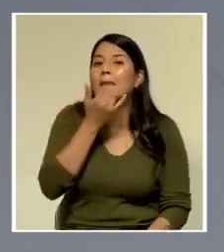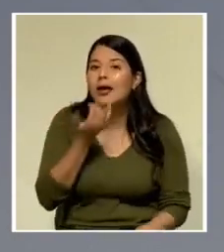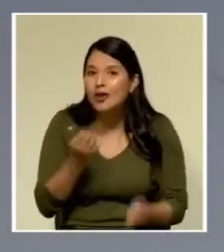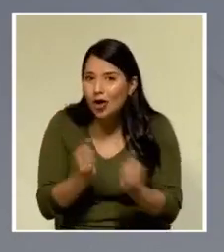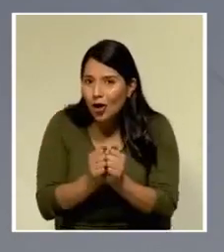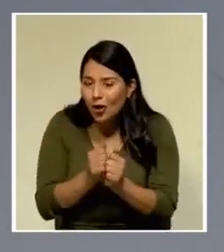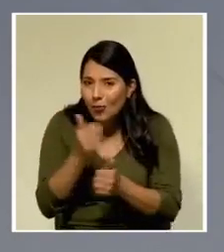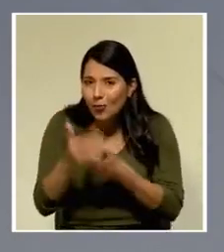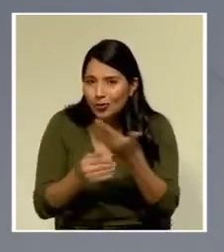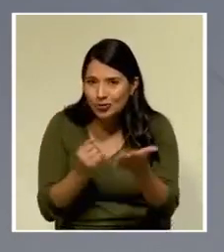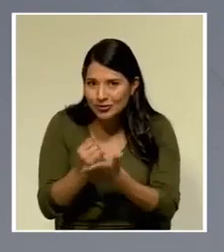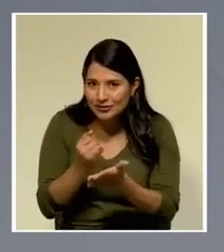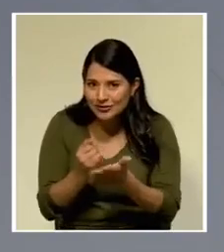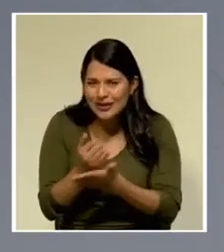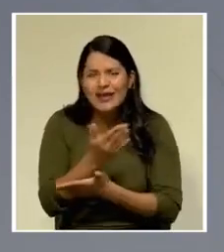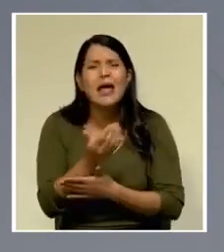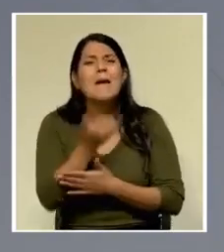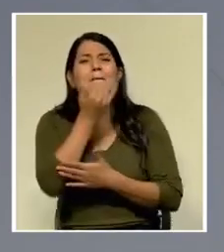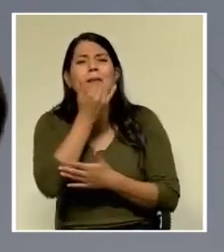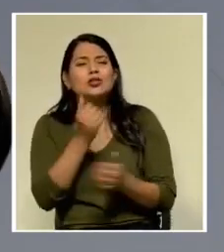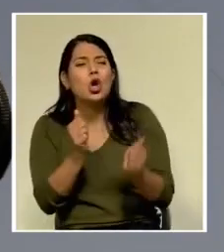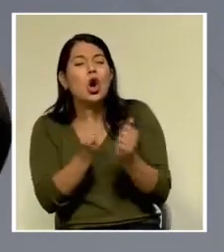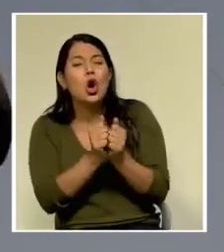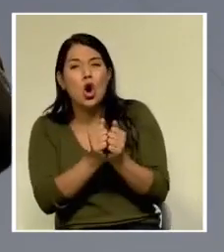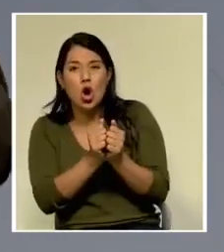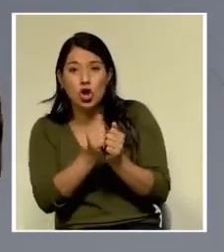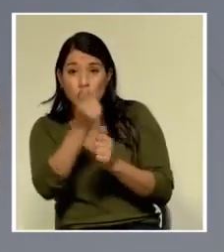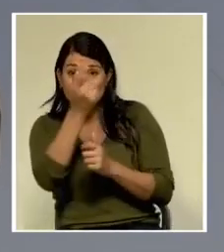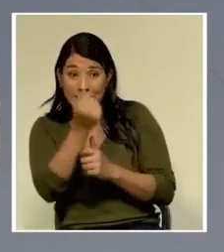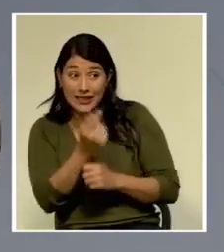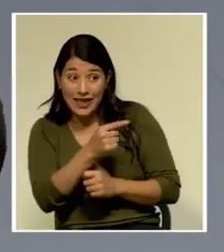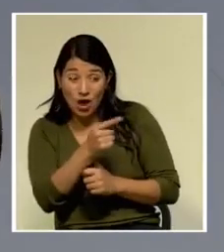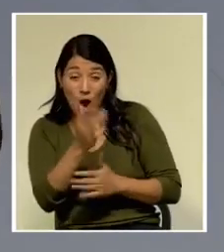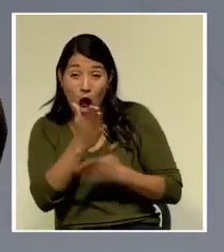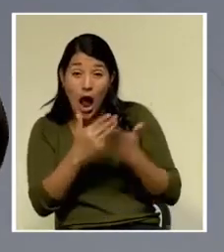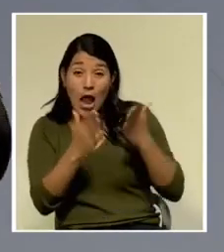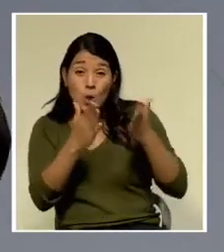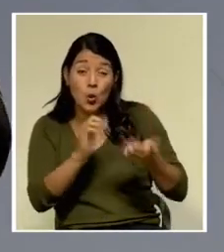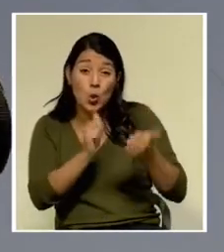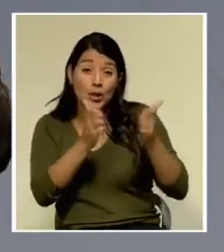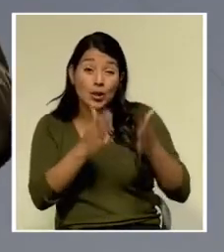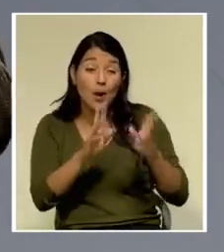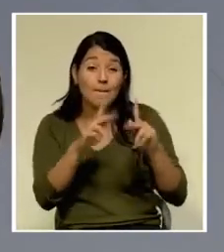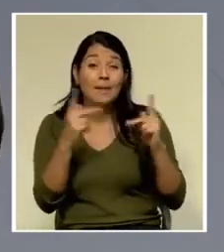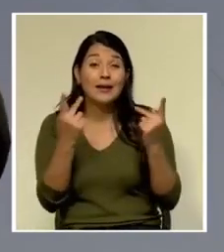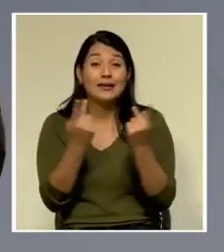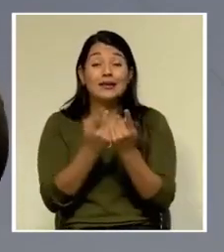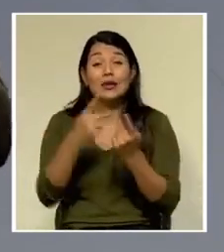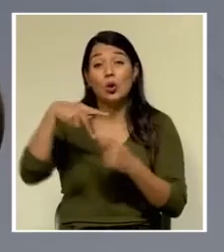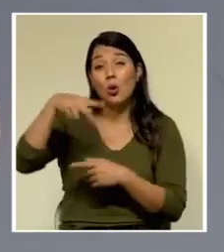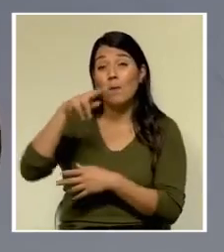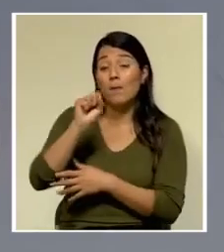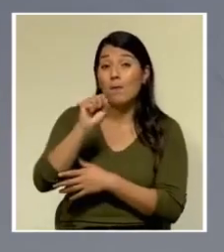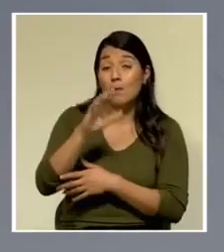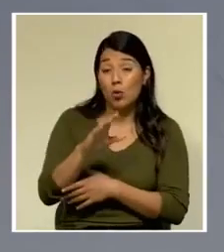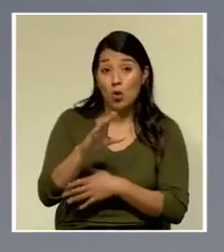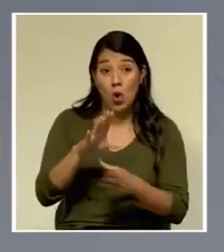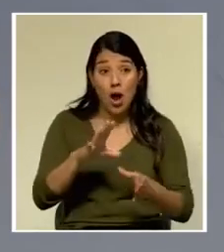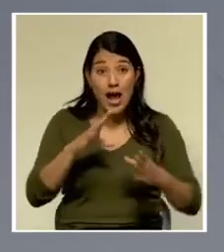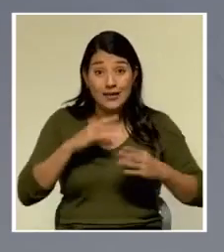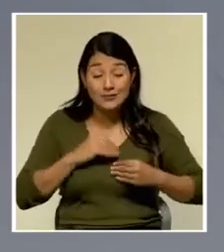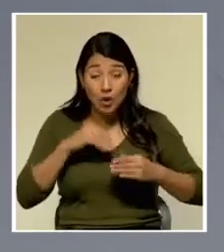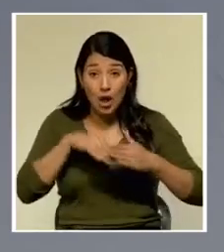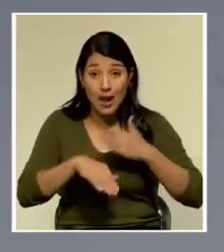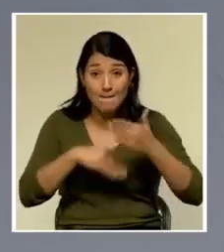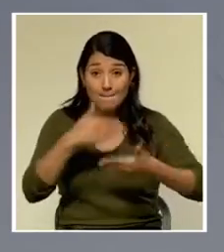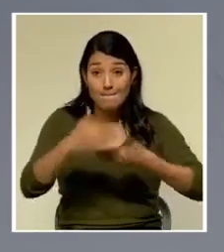financiamiento que algunos candidaturas o algunos candidatos del Partido Unidad Social Cristiana recibió en la elección